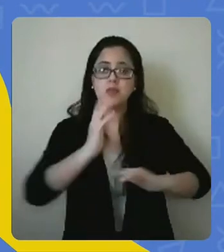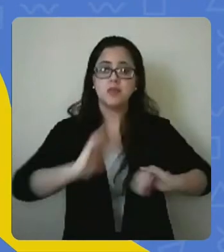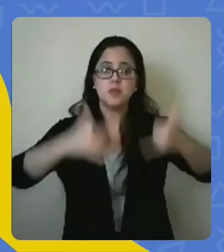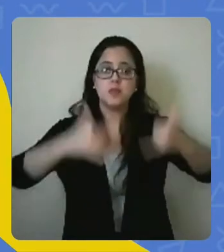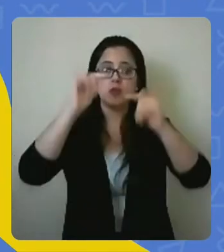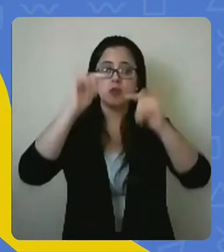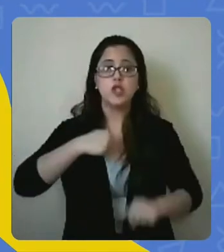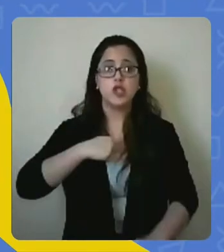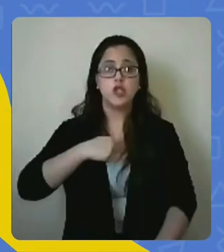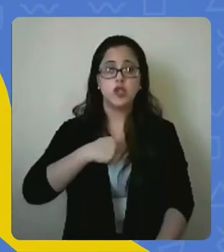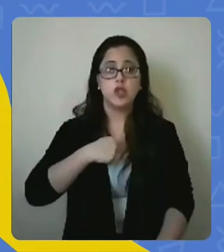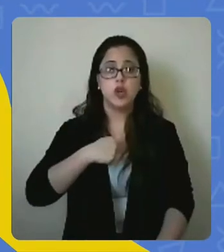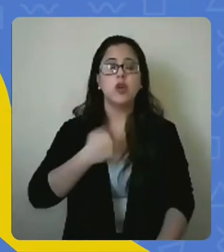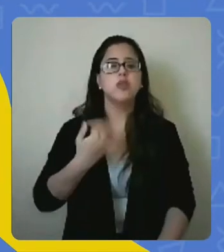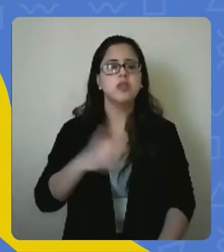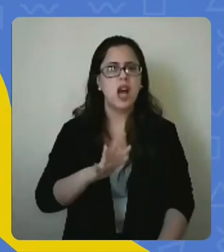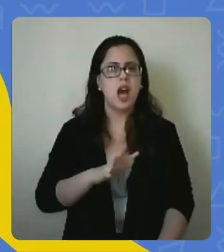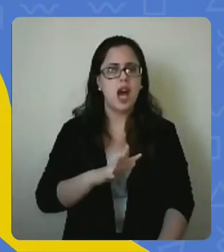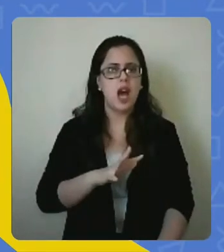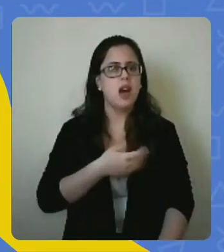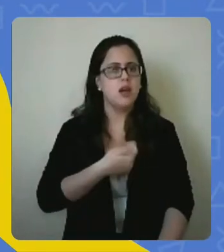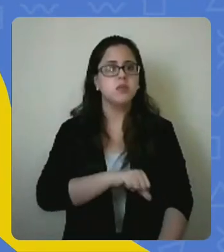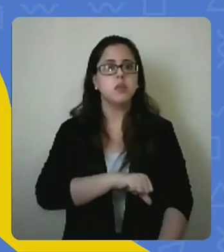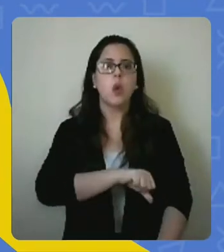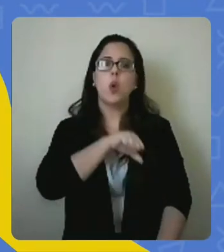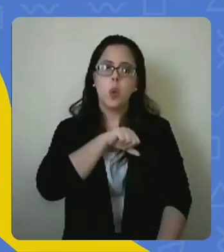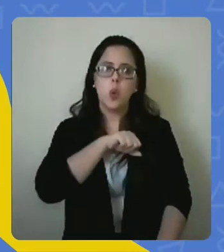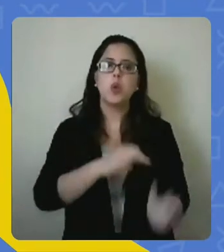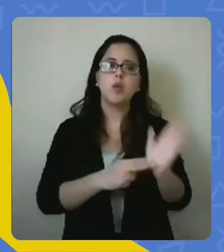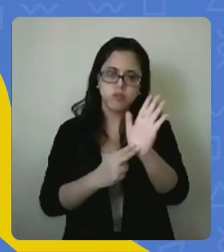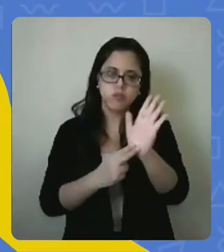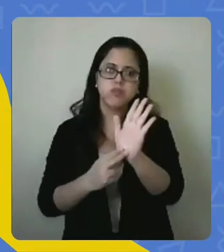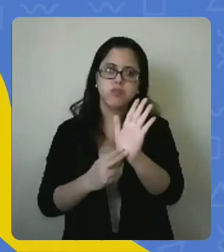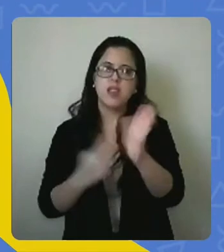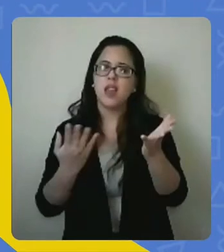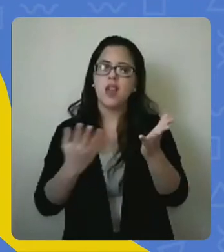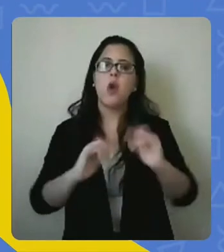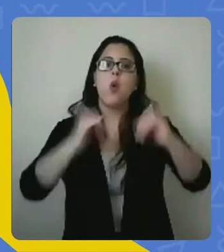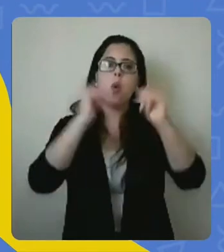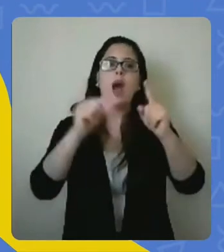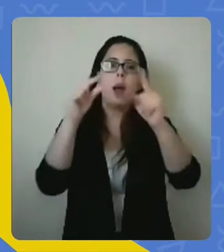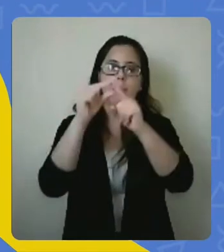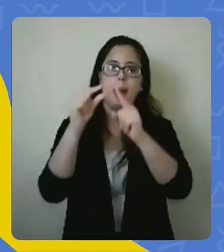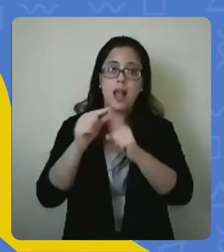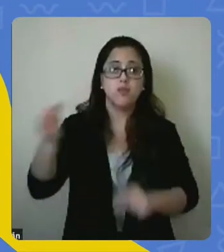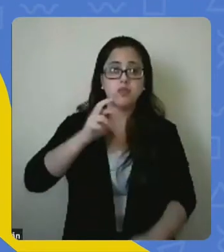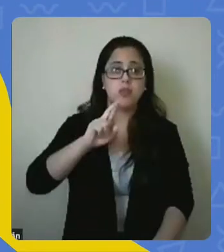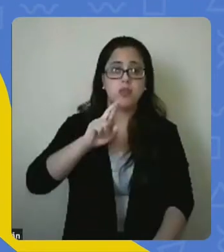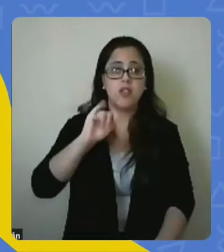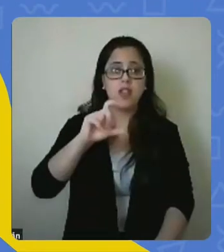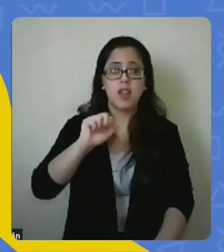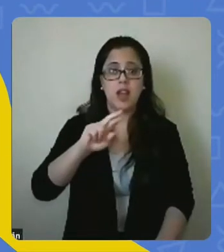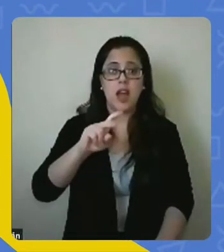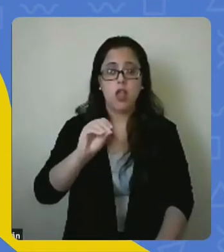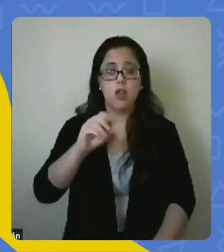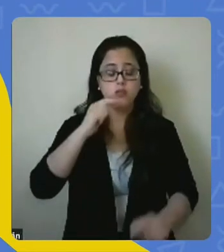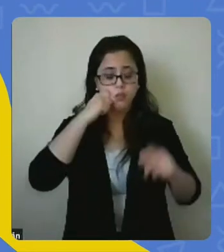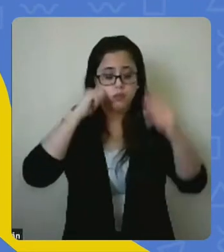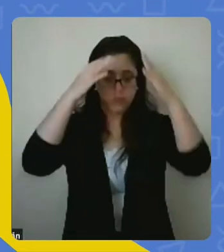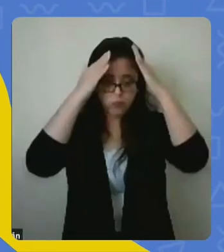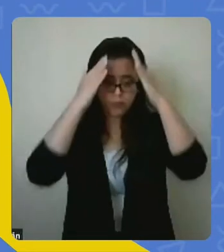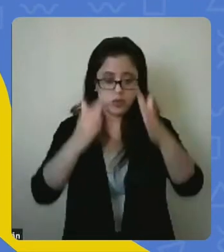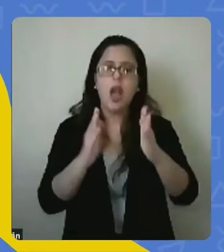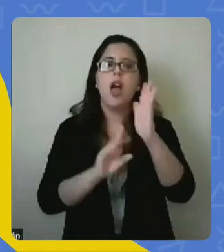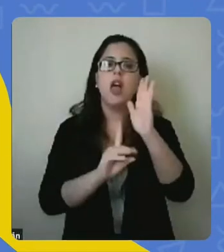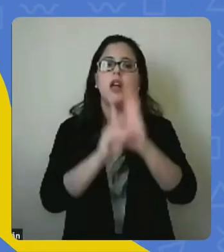tengo el placer de presentarles nuestro juego Juega Palabras, que como dijo Ricardo, está enfocado en el desarrollo del lenguaje, principalmente